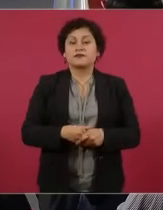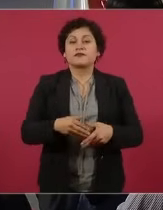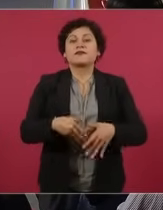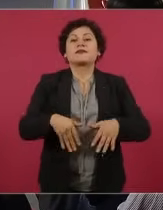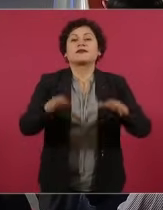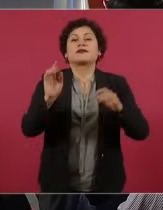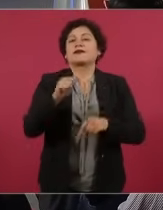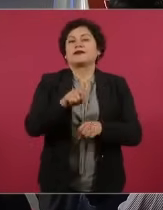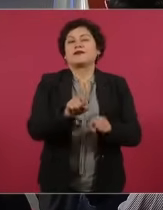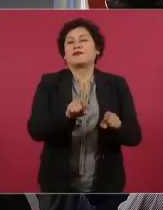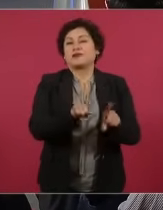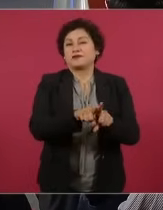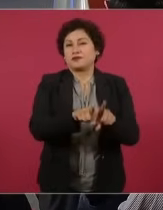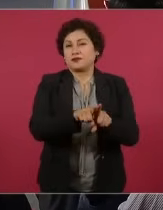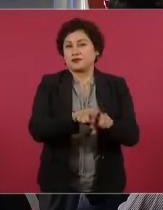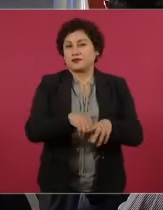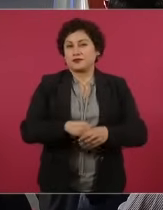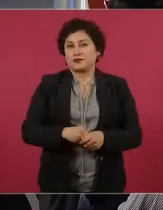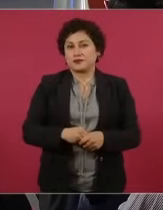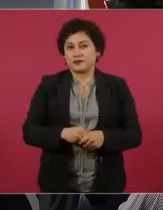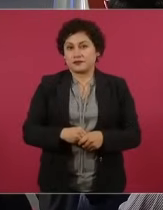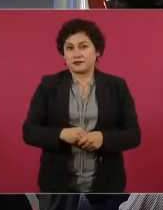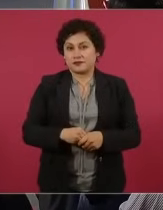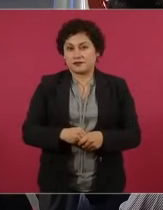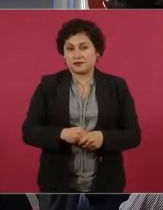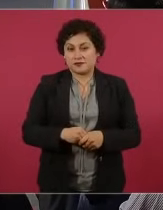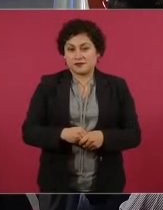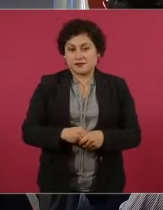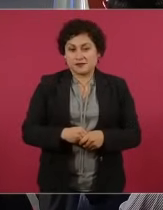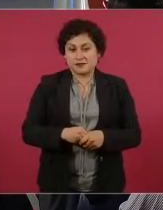Es de lo mismo. No, lo de Maru.